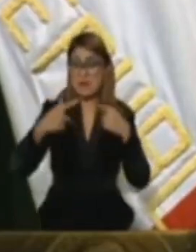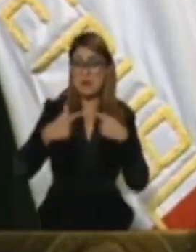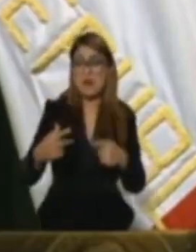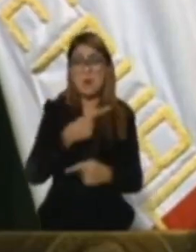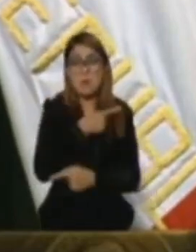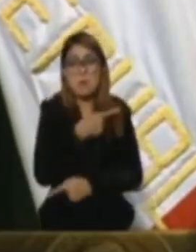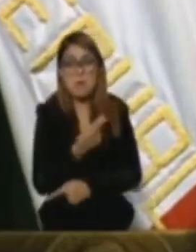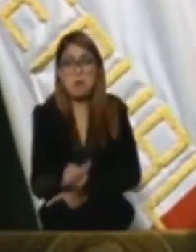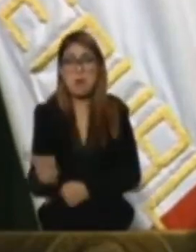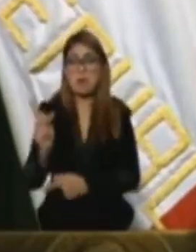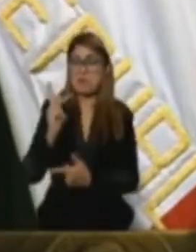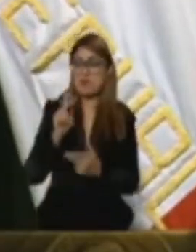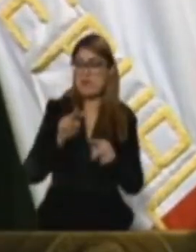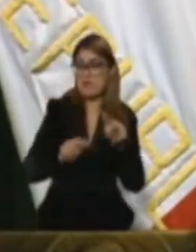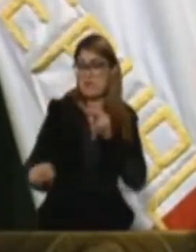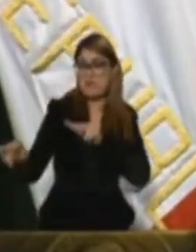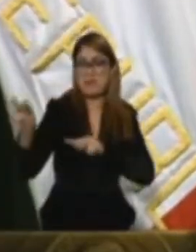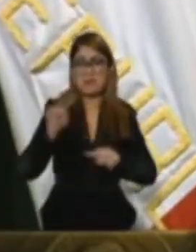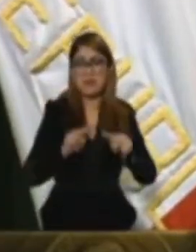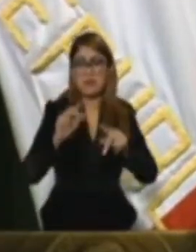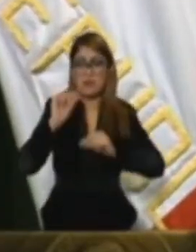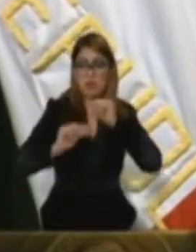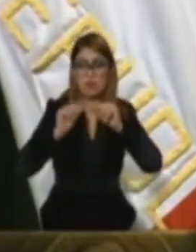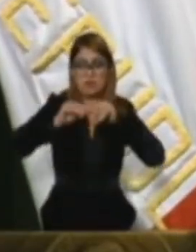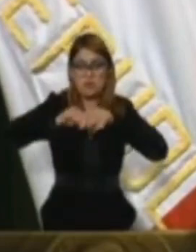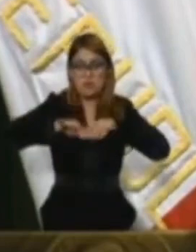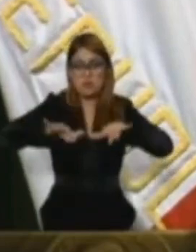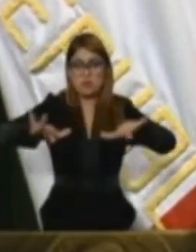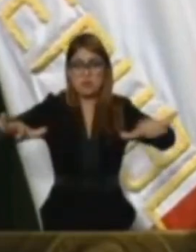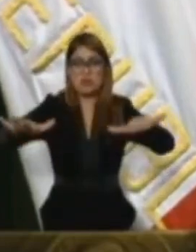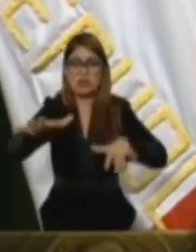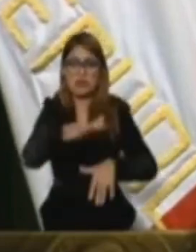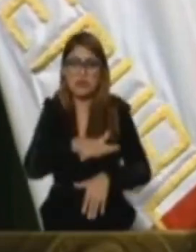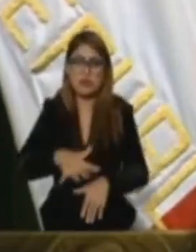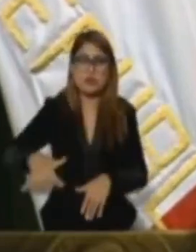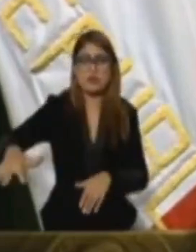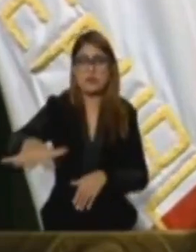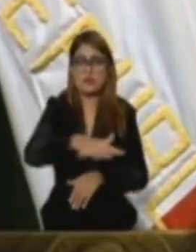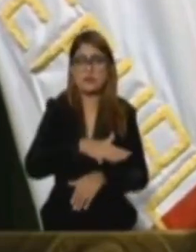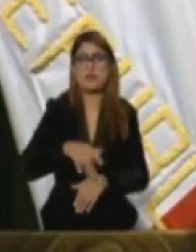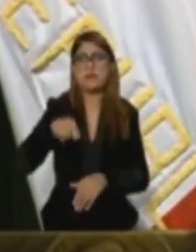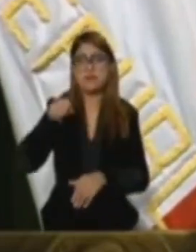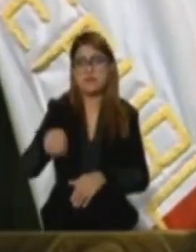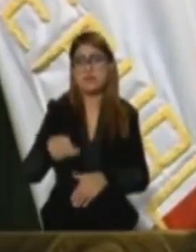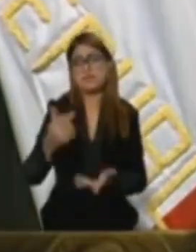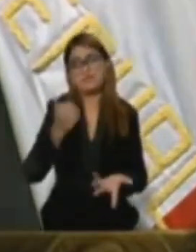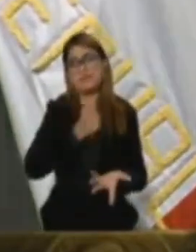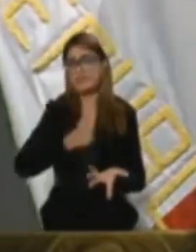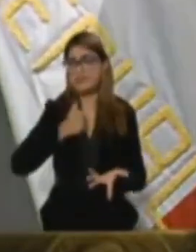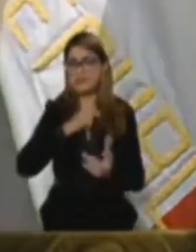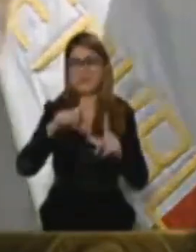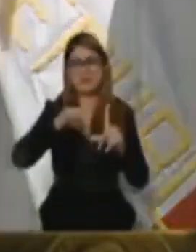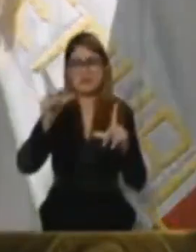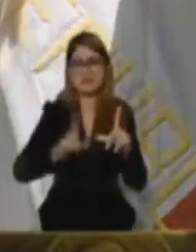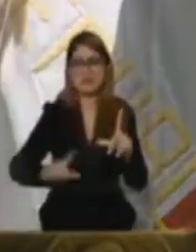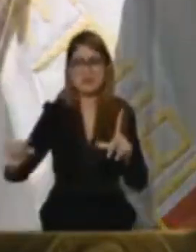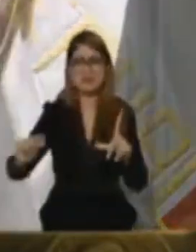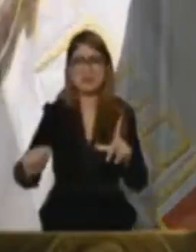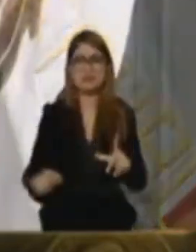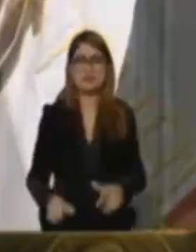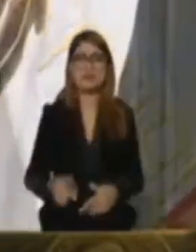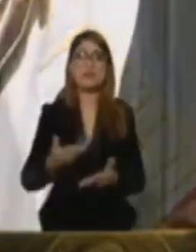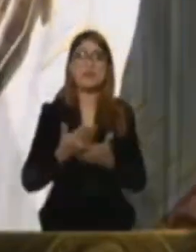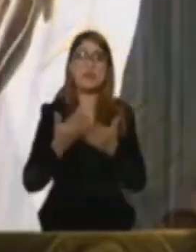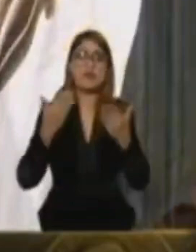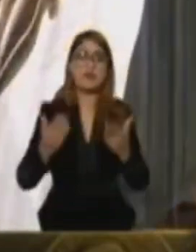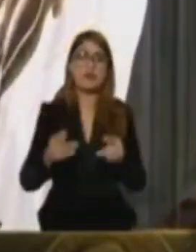todas sus formas amenazan extenderse rápidamente en toda la superficie de nuestra infortunada patria. ¿A qué se